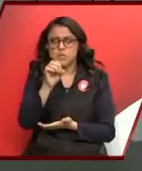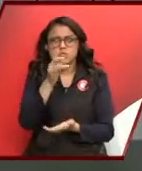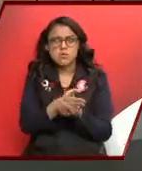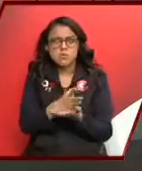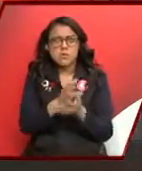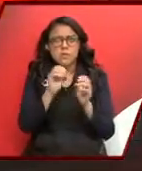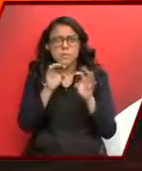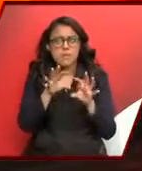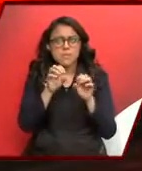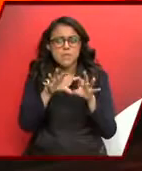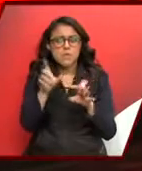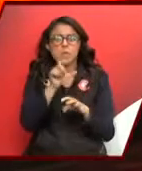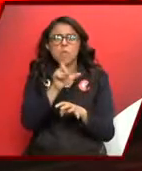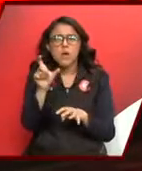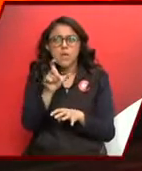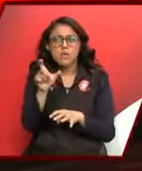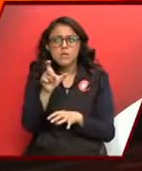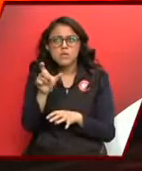prendían cuando